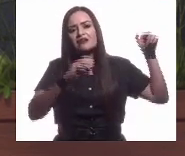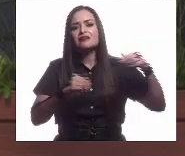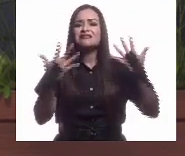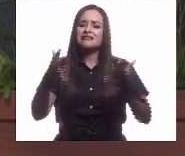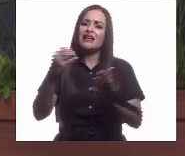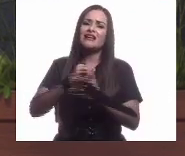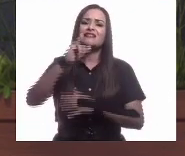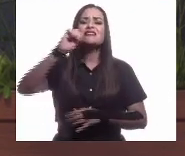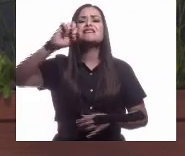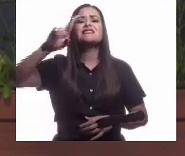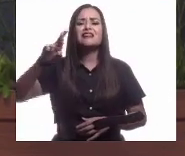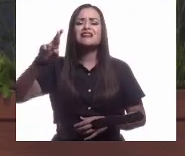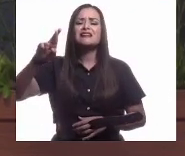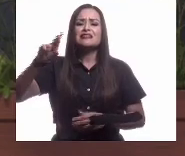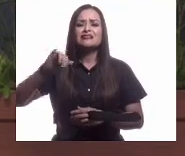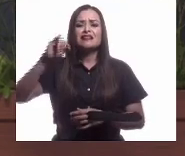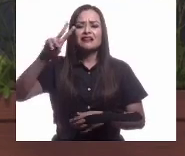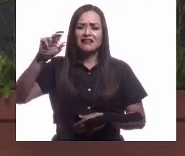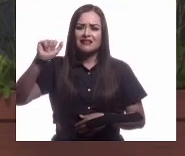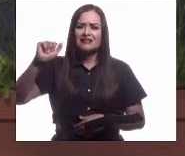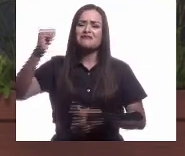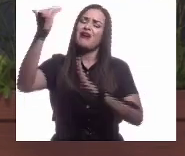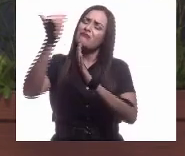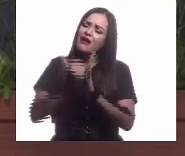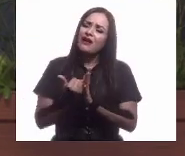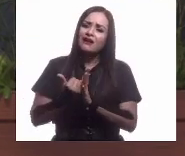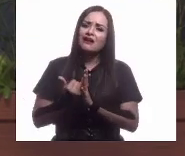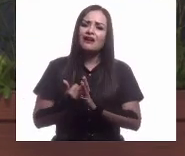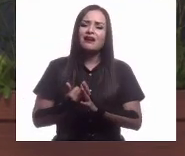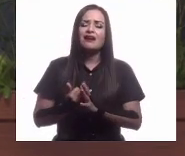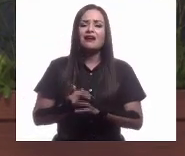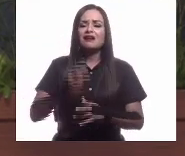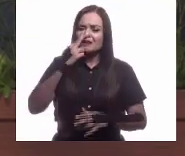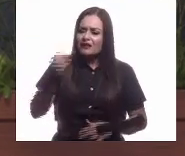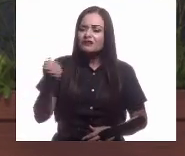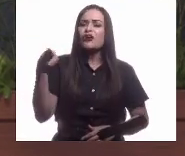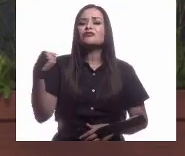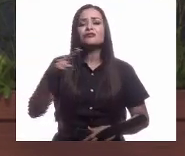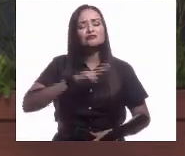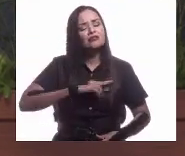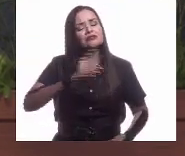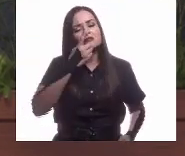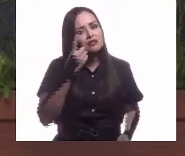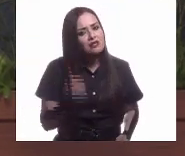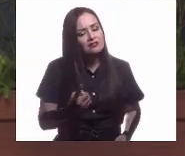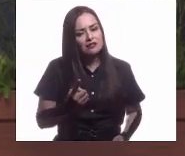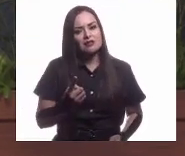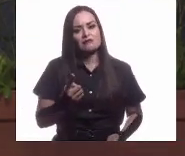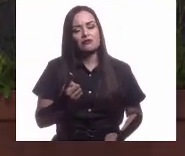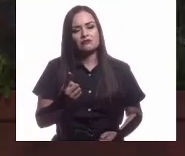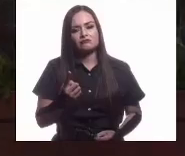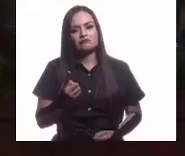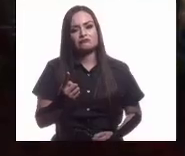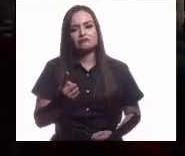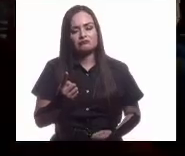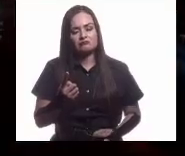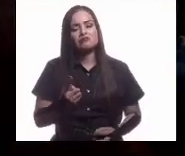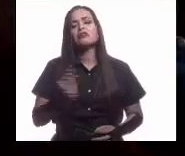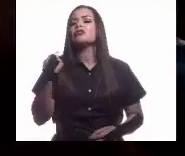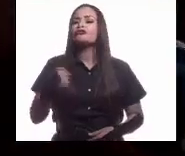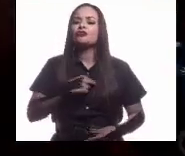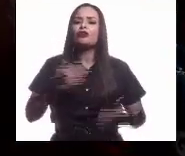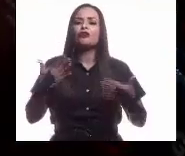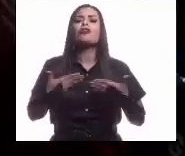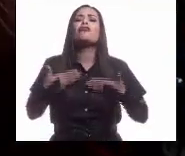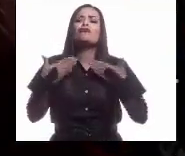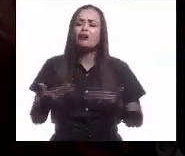el ISR y el IVA en nuestro estado. Tenemos la razón, expusimos ante la Corte los argumentos y confiamos